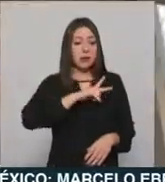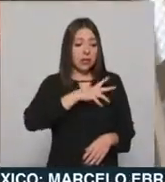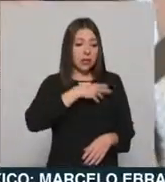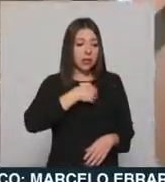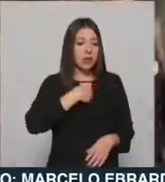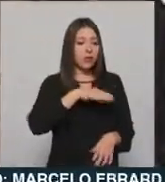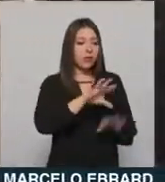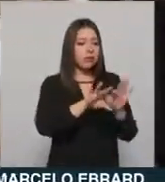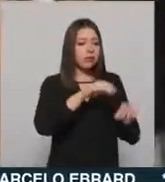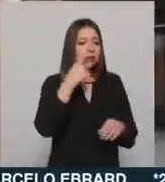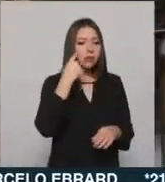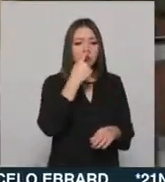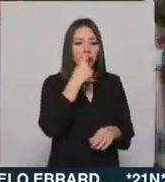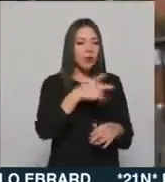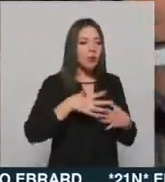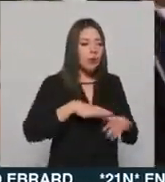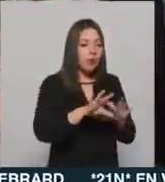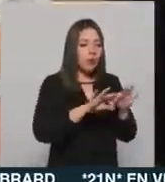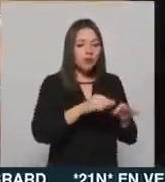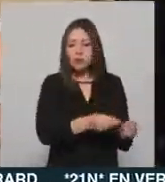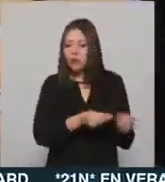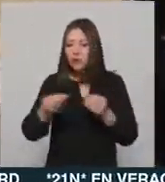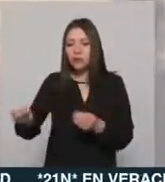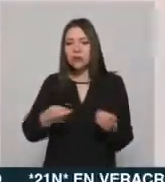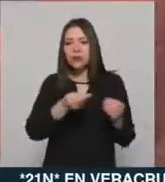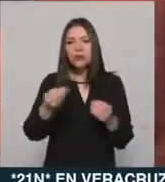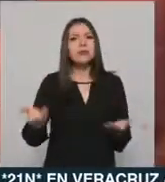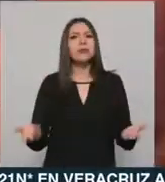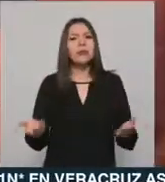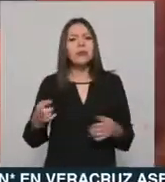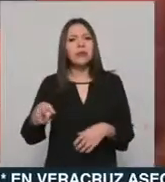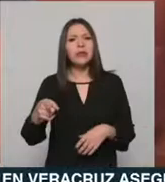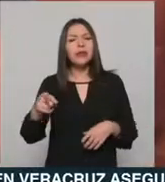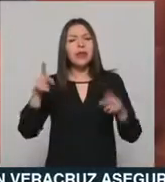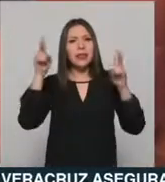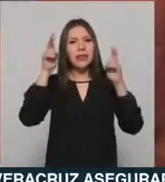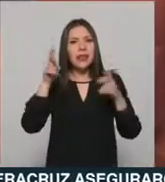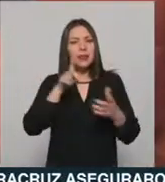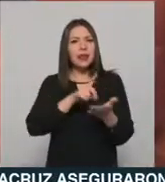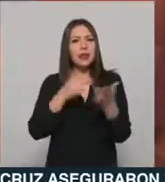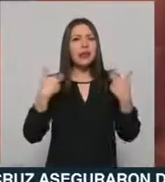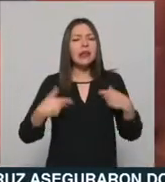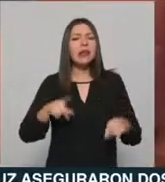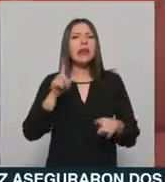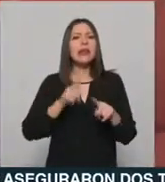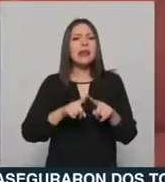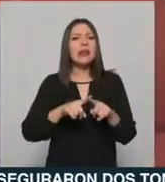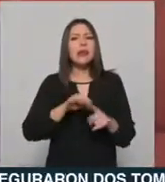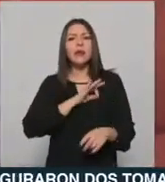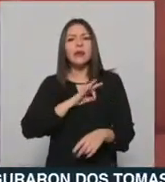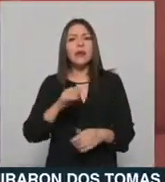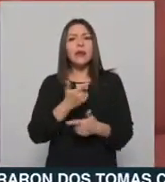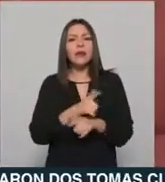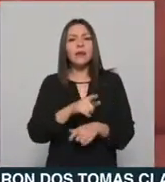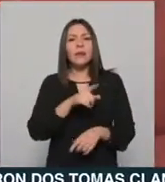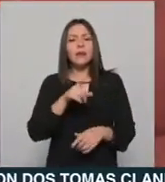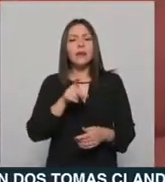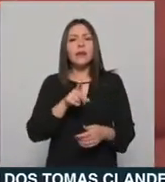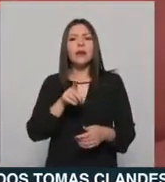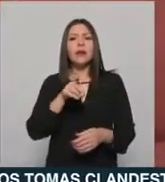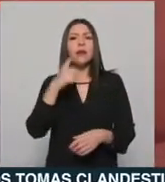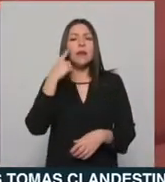hijos. En materia de derechos humanos, ¿quién tiene esa obligación y quién tiene ese derecho? Mira, el principio universal es que ninguna persona tiene derecho sobre